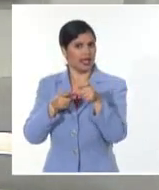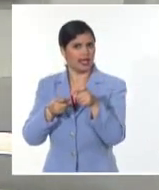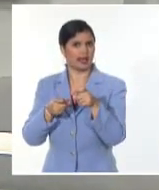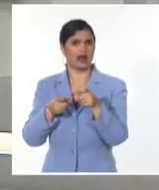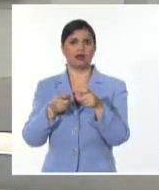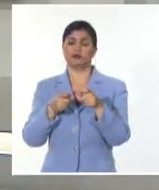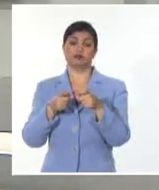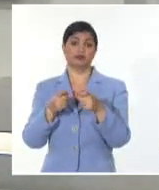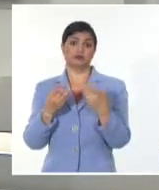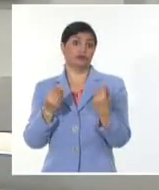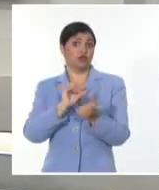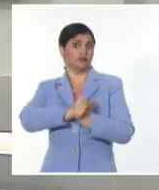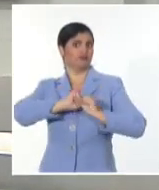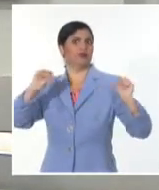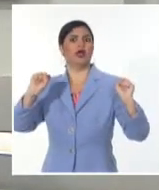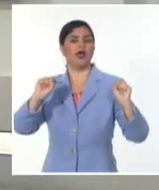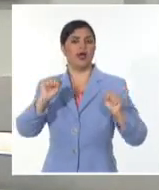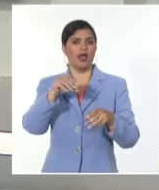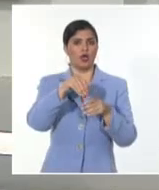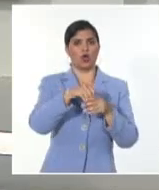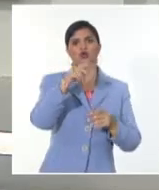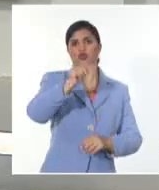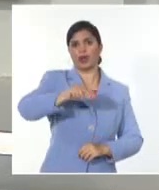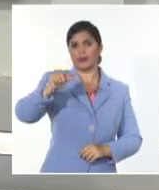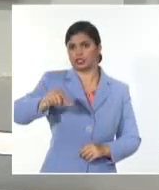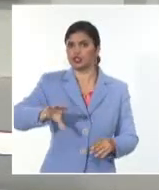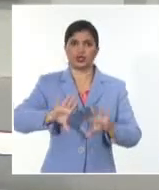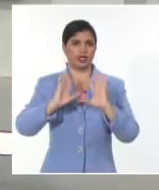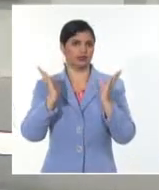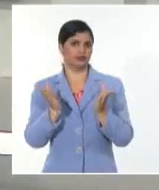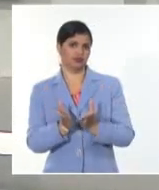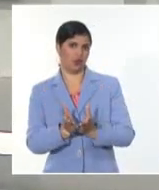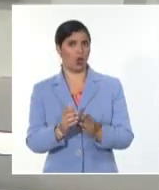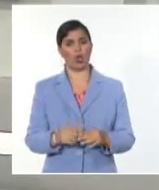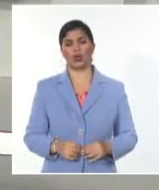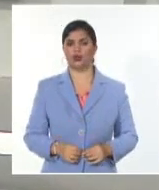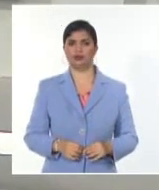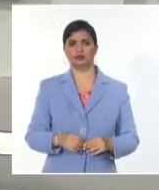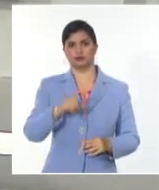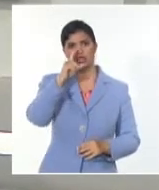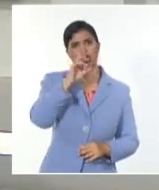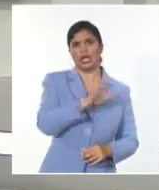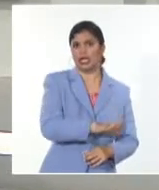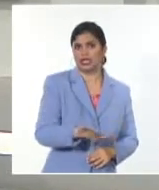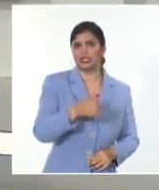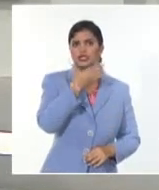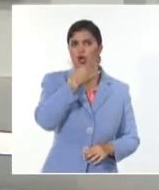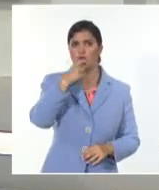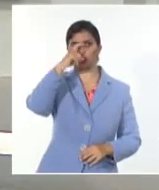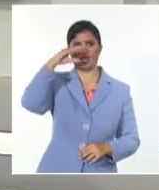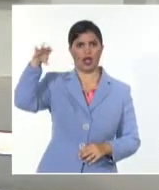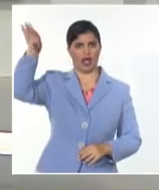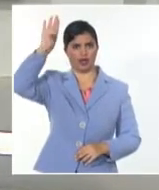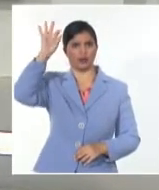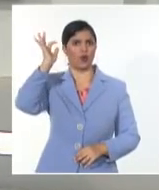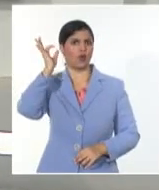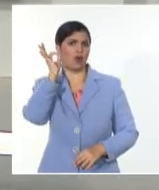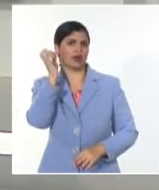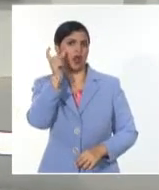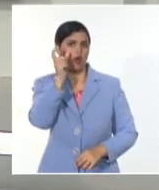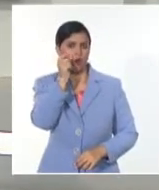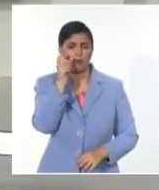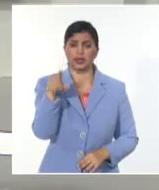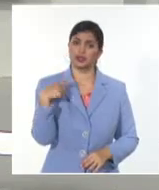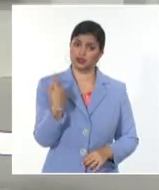con 7 llaves, por quienes cortan el pastel en la comunidad internacional. Porque más allá del exterminio y el asunto existencial, es